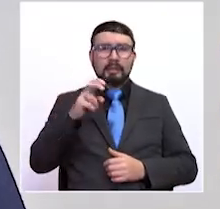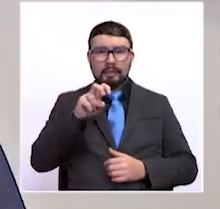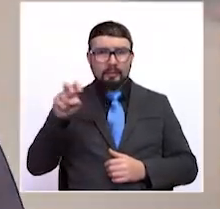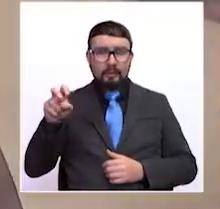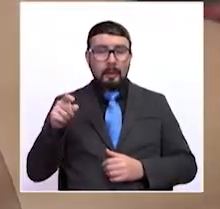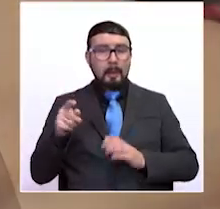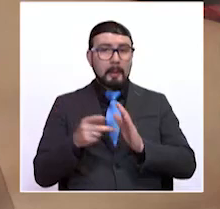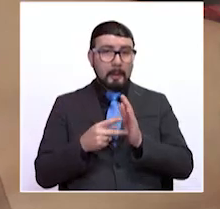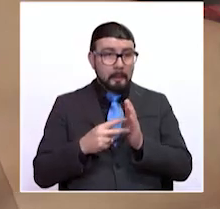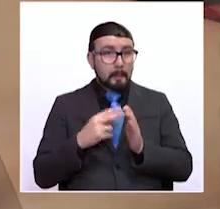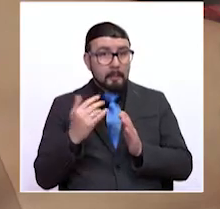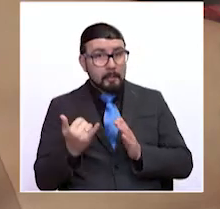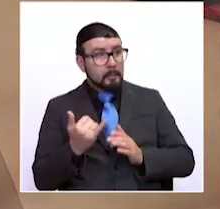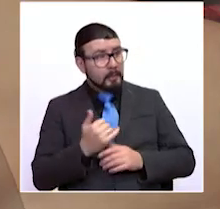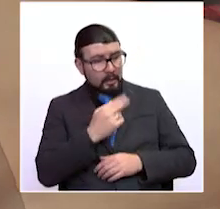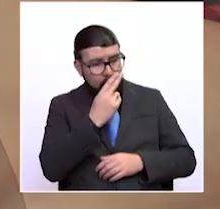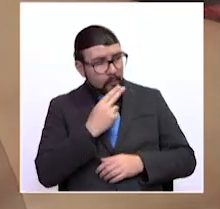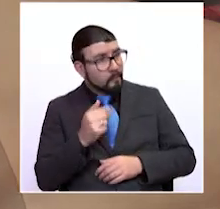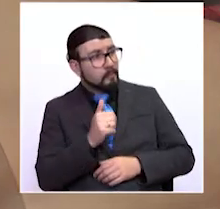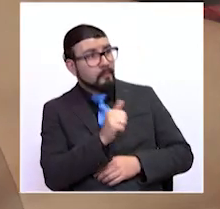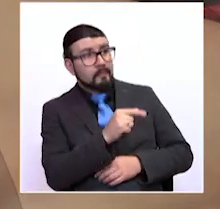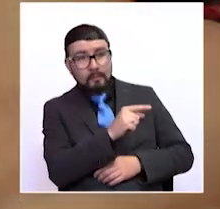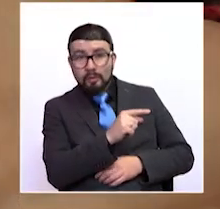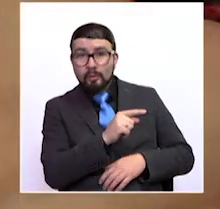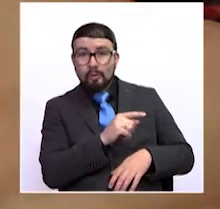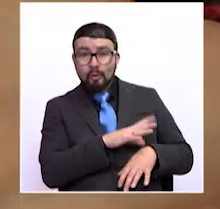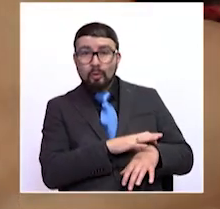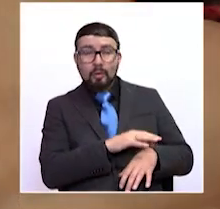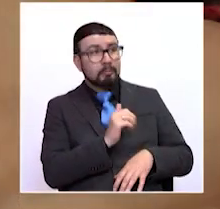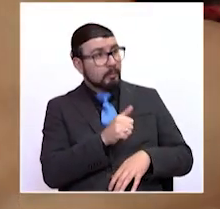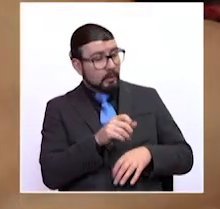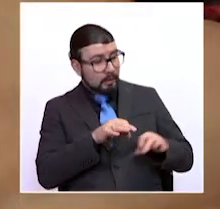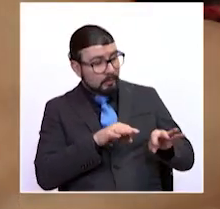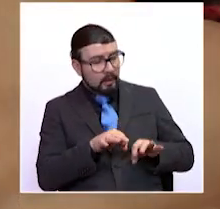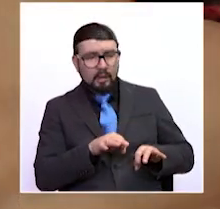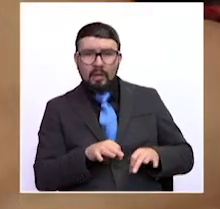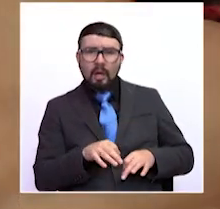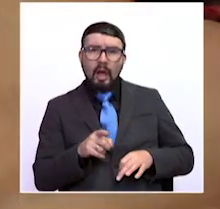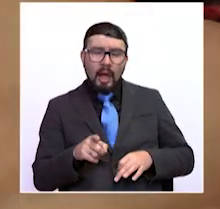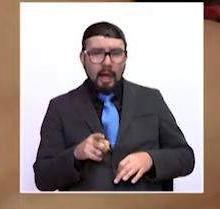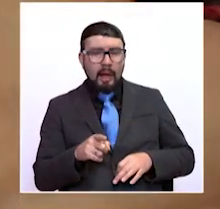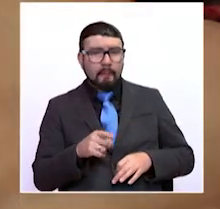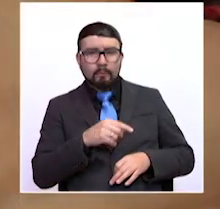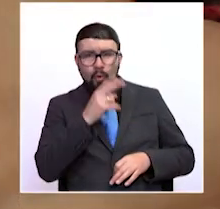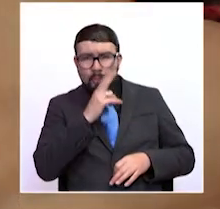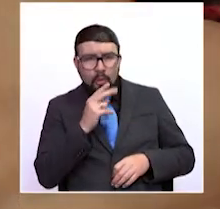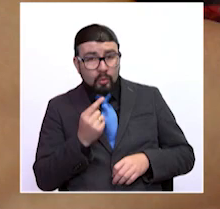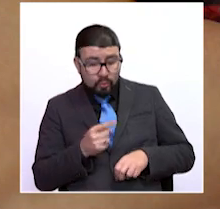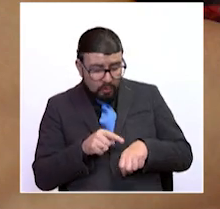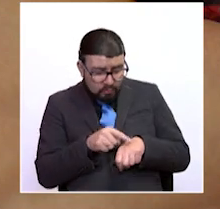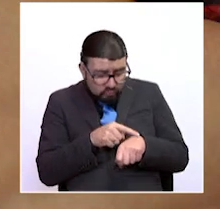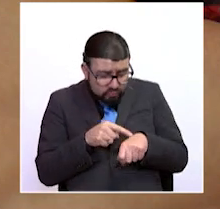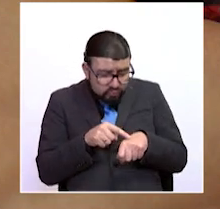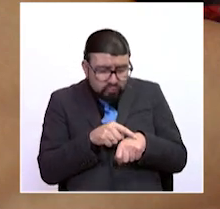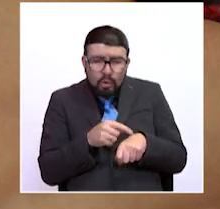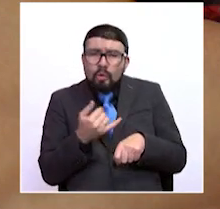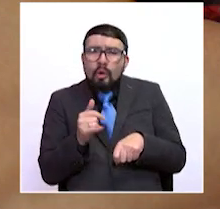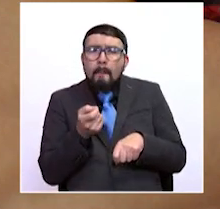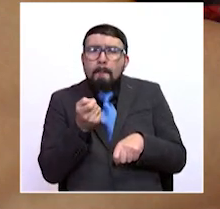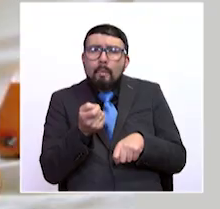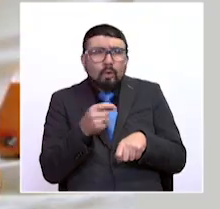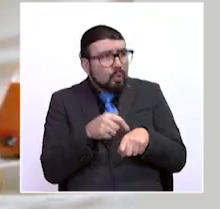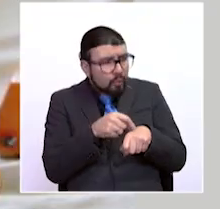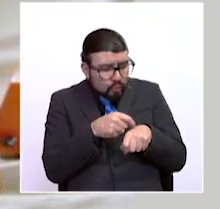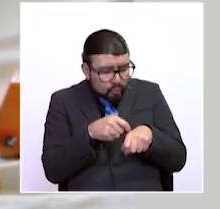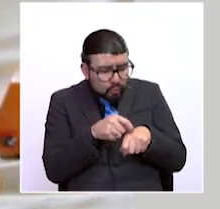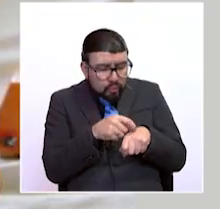que comprometieron, como explicó la doctora Primavera, comprometen no solamente ese pedacito de pielcita del tamanito de esta